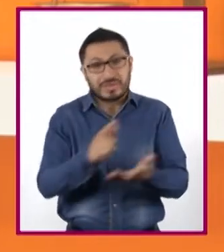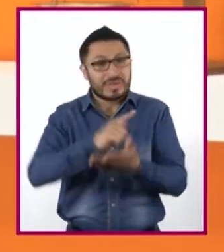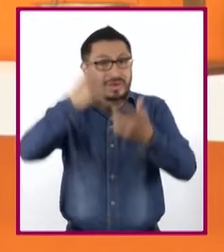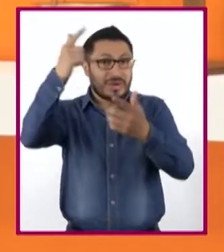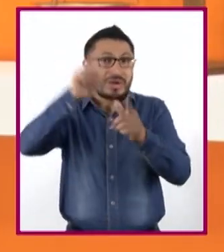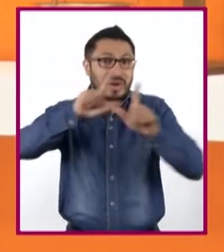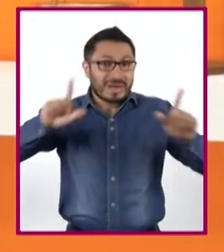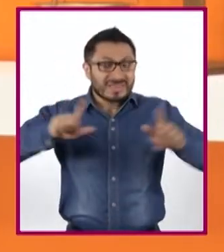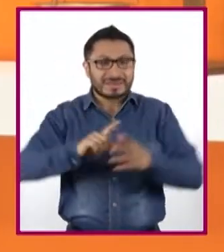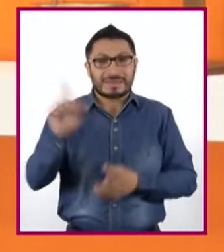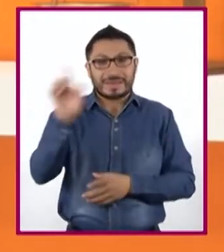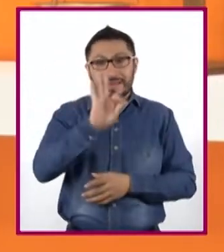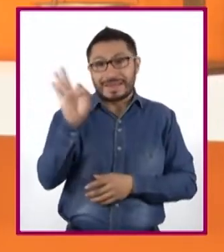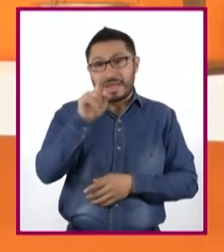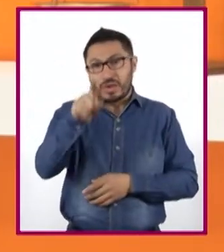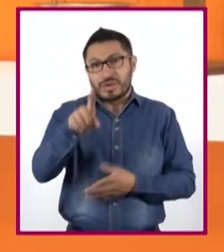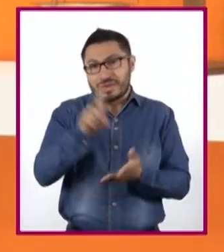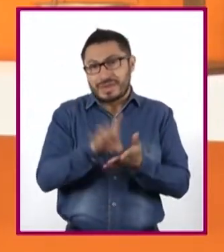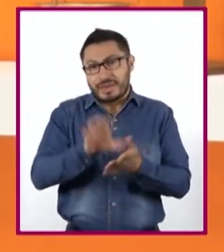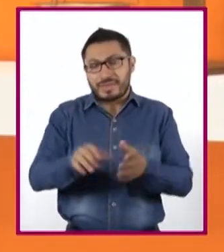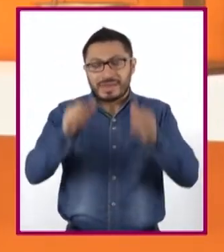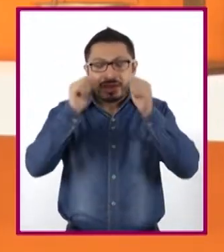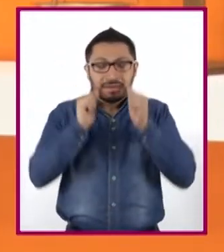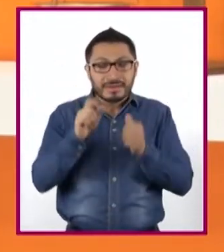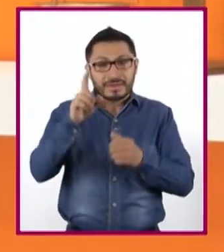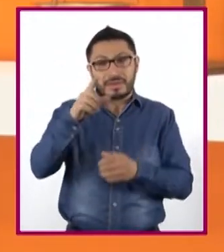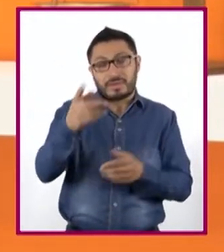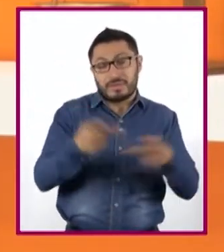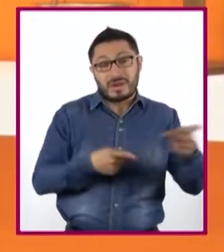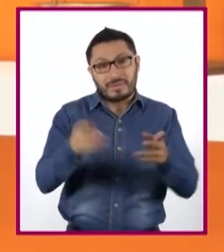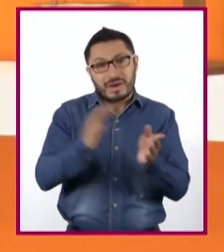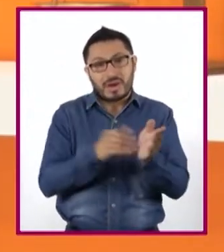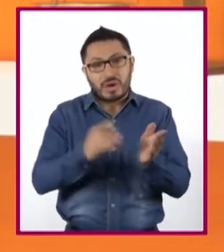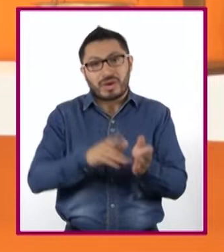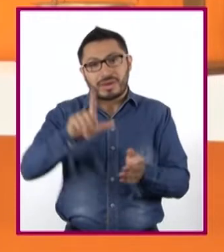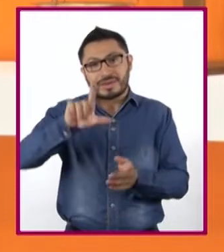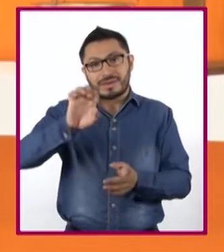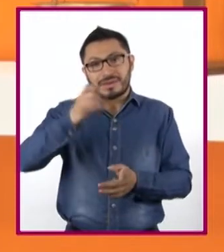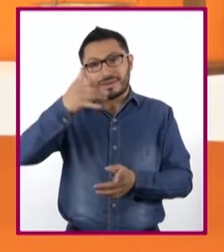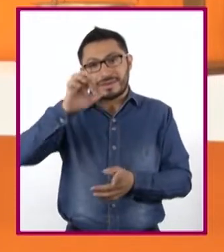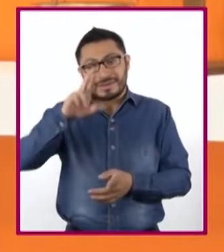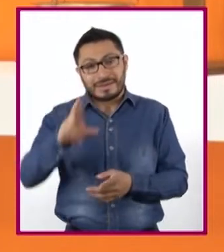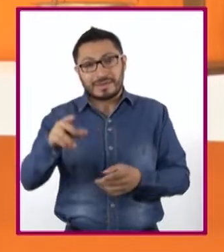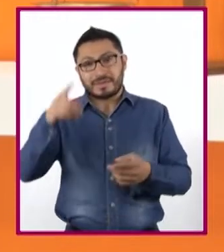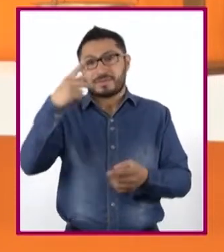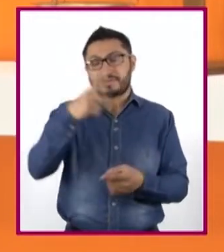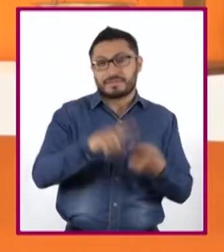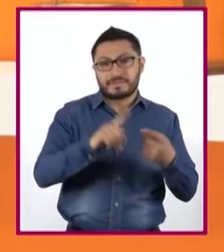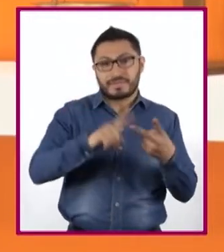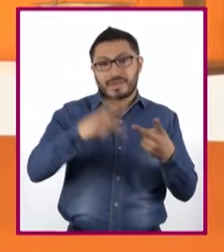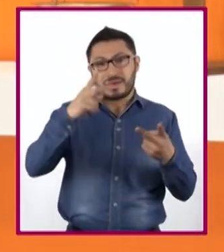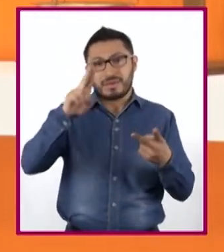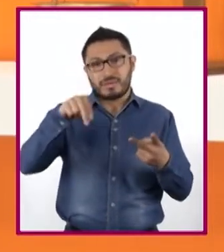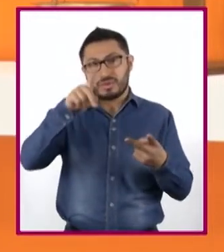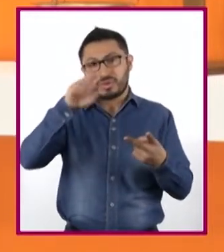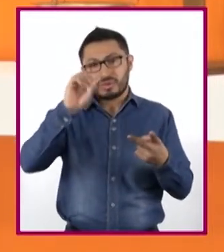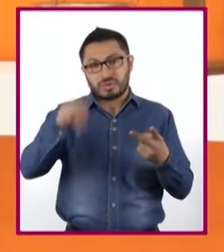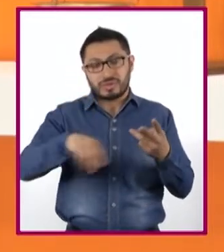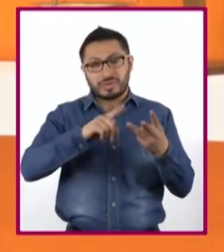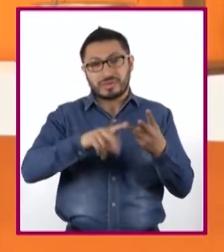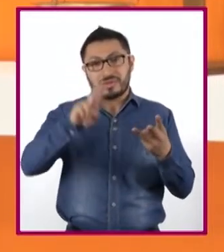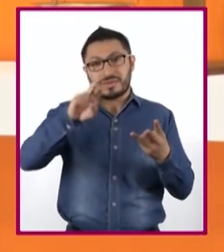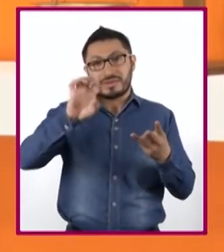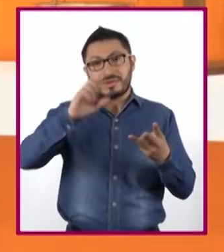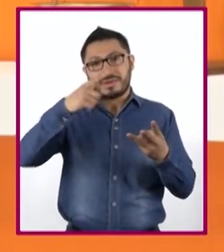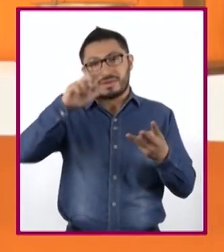visual, preparen sus hojas layer, punzón y regleta. Registren las dudas o inquietudes o pensamientos que surjan y